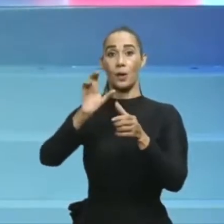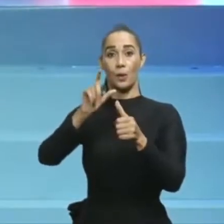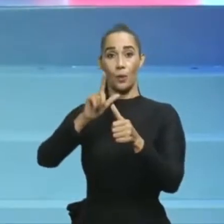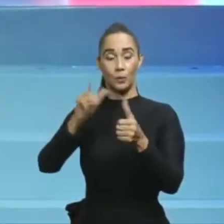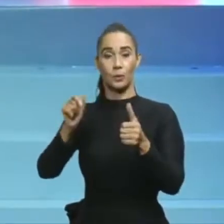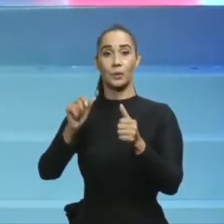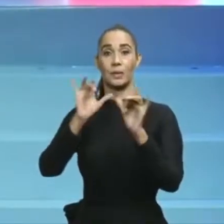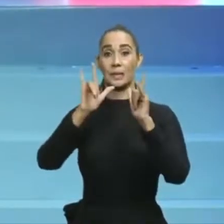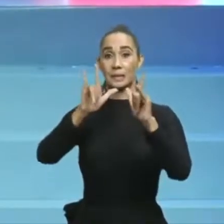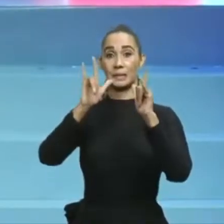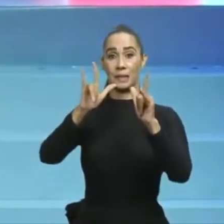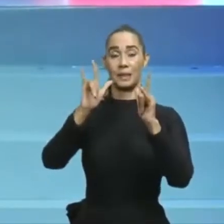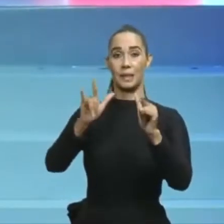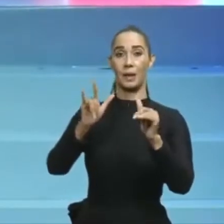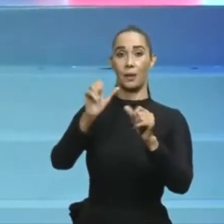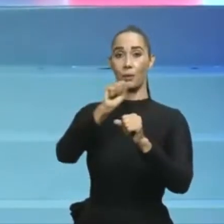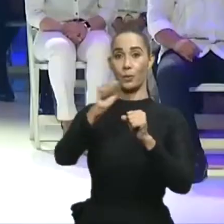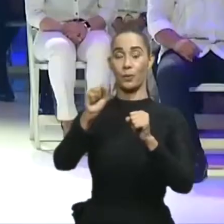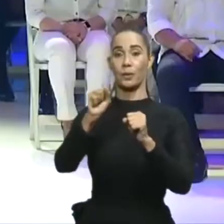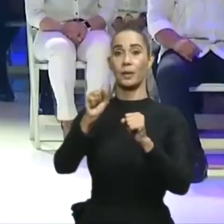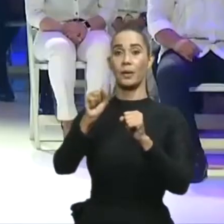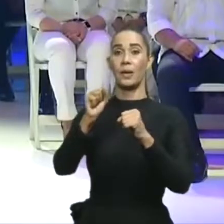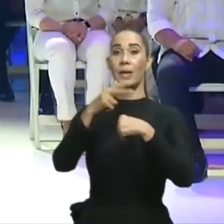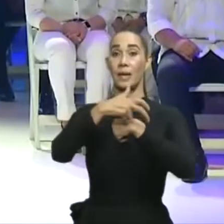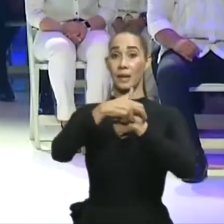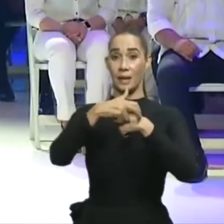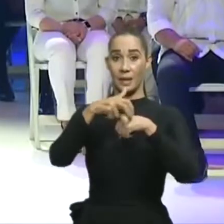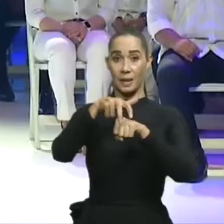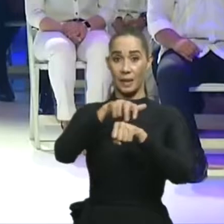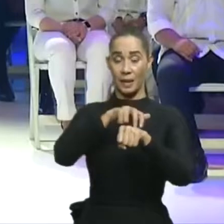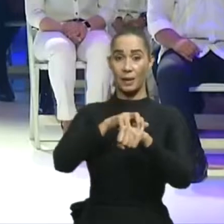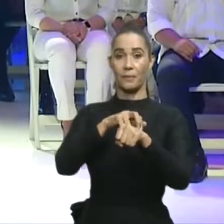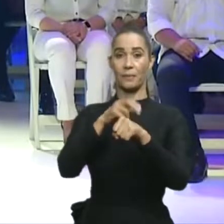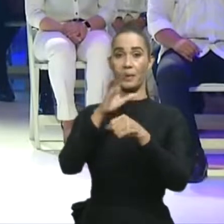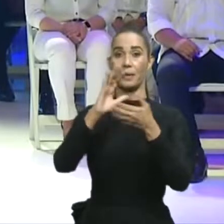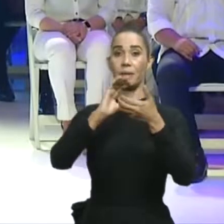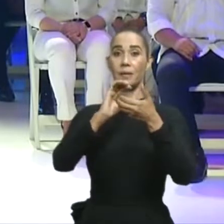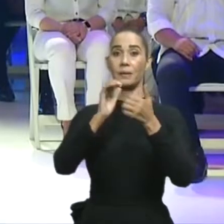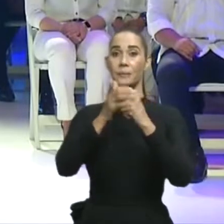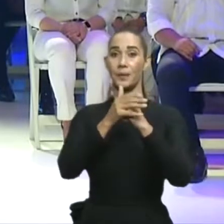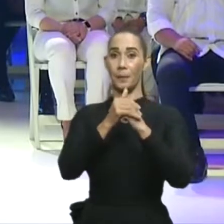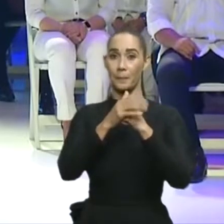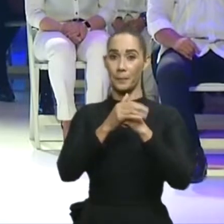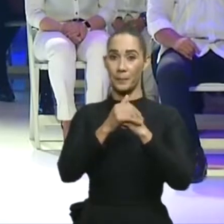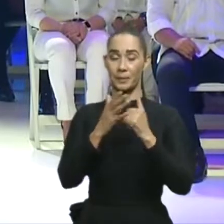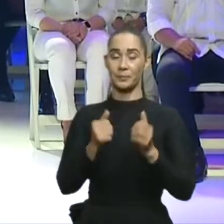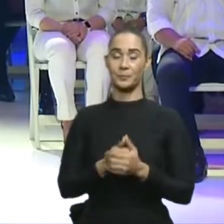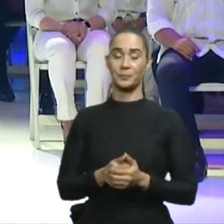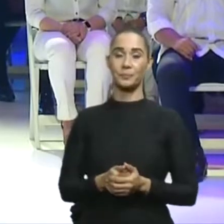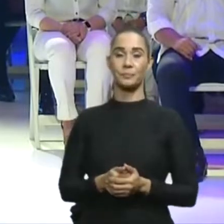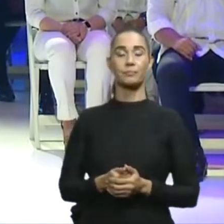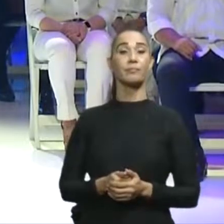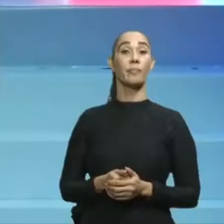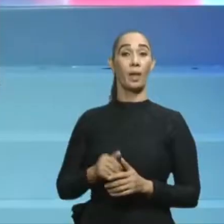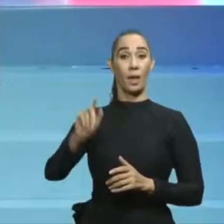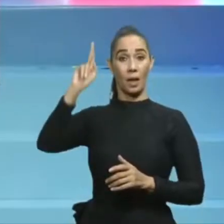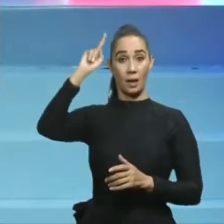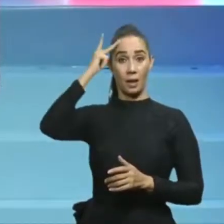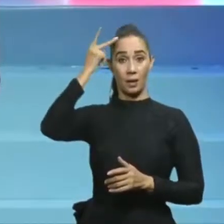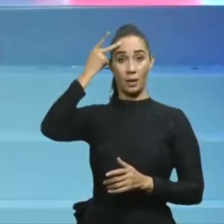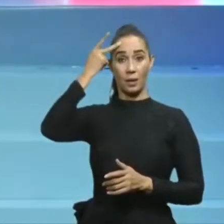rodríguez en neiva y en baní es comprensible que la oposición no crea